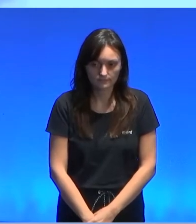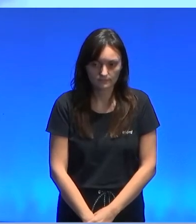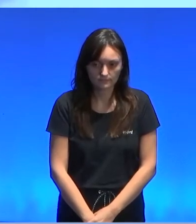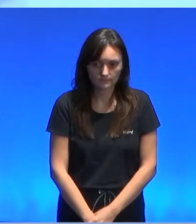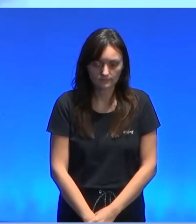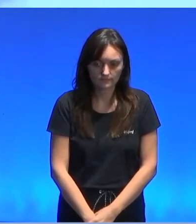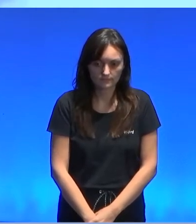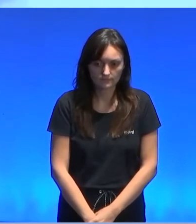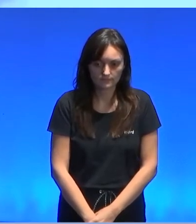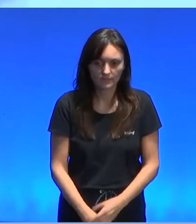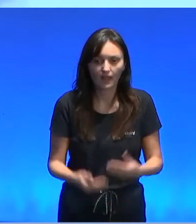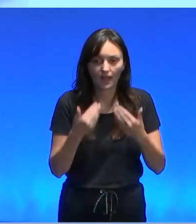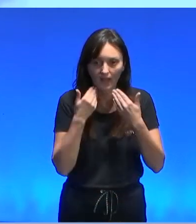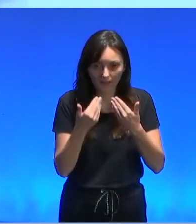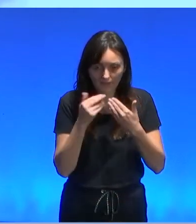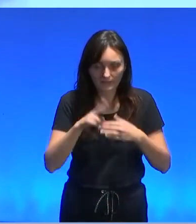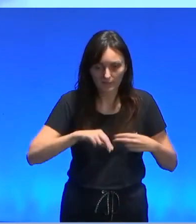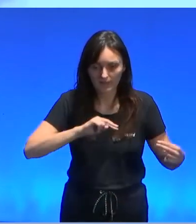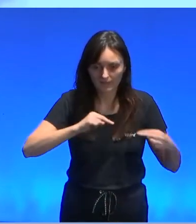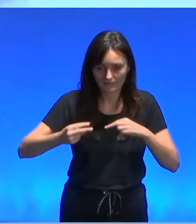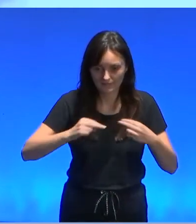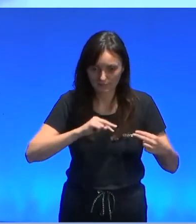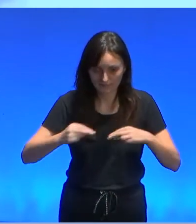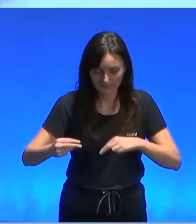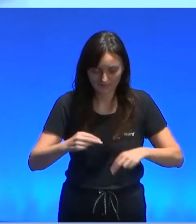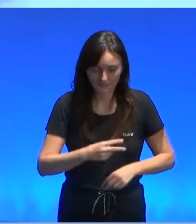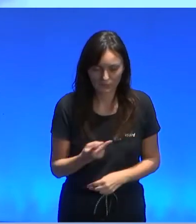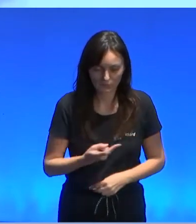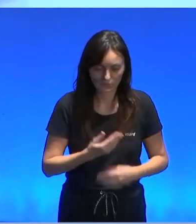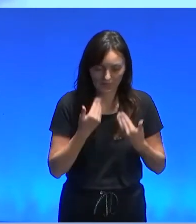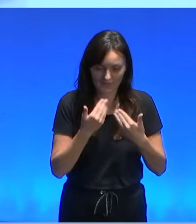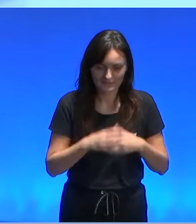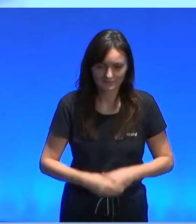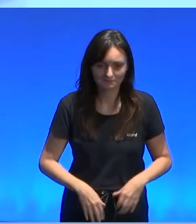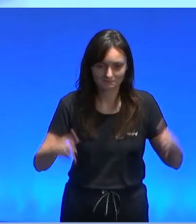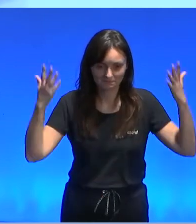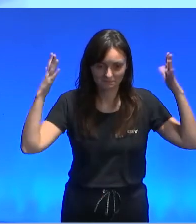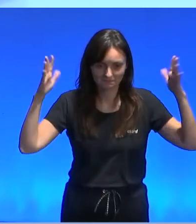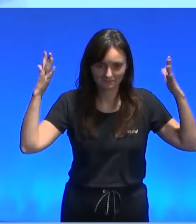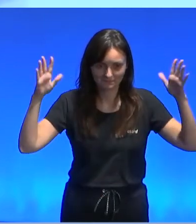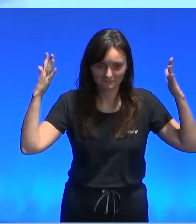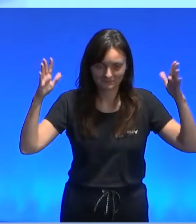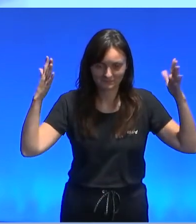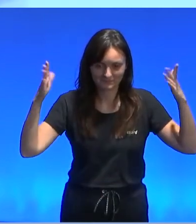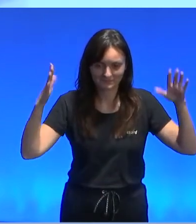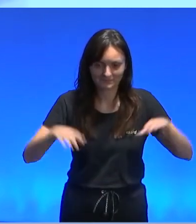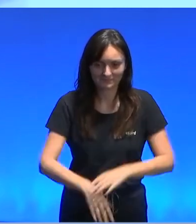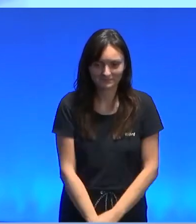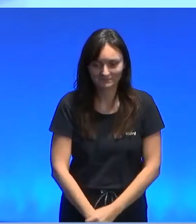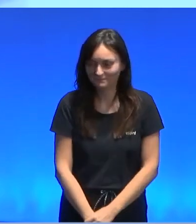Gracias a las traductoras y traductores de signos.